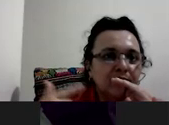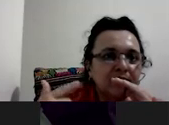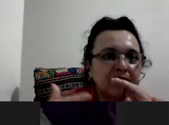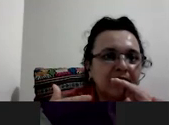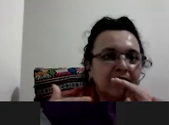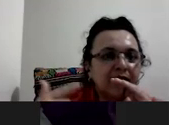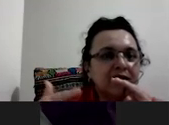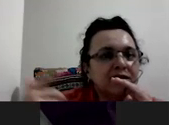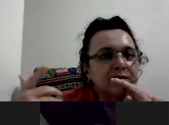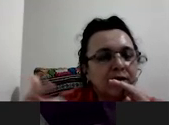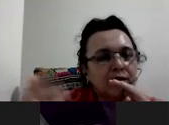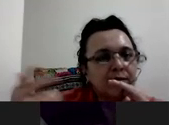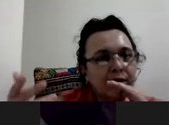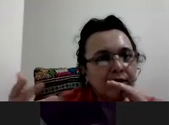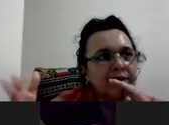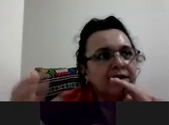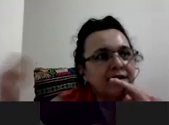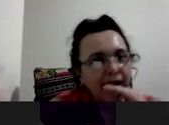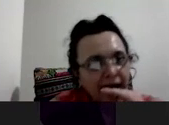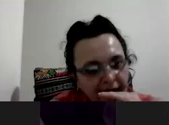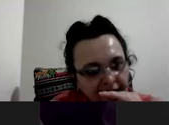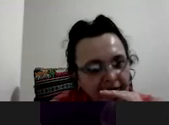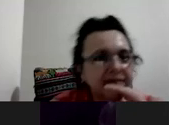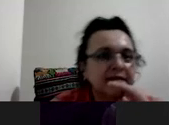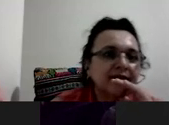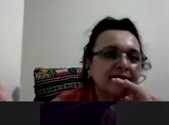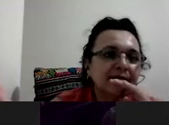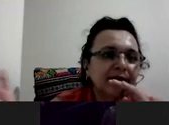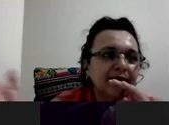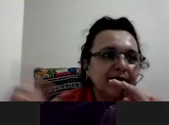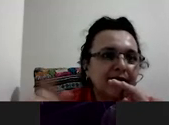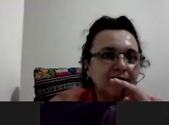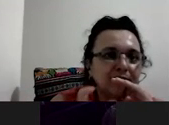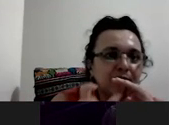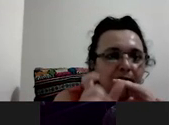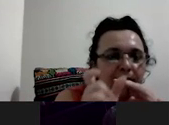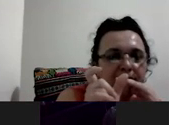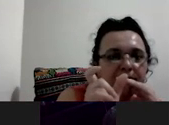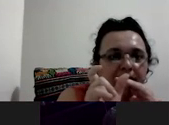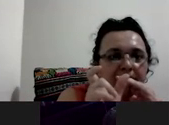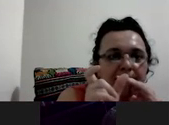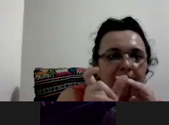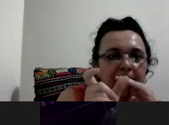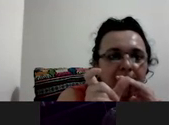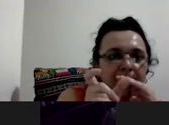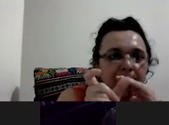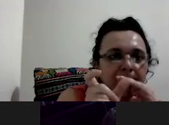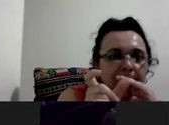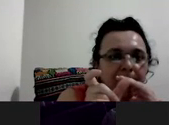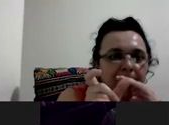New York City is more boring than... ¿verdad? Entonces, como es un adjetivo